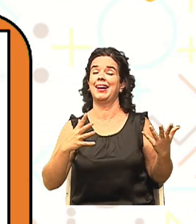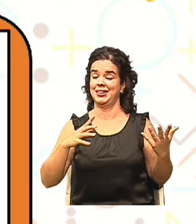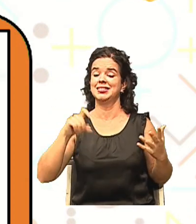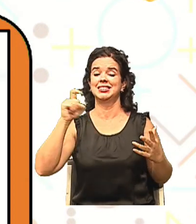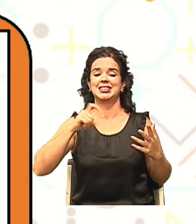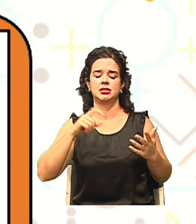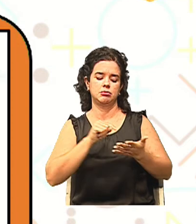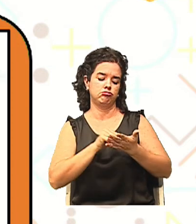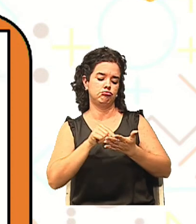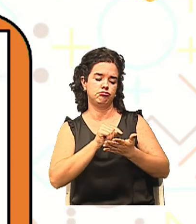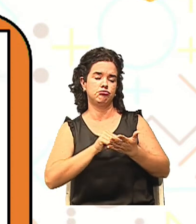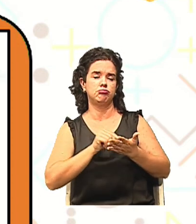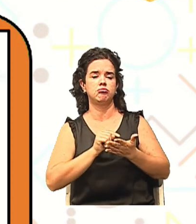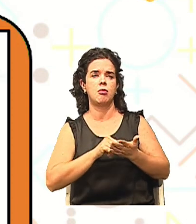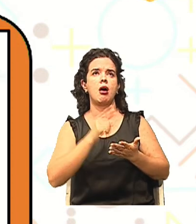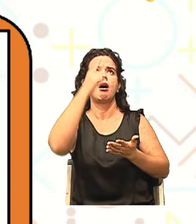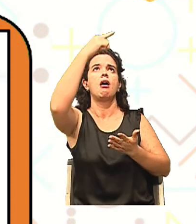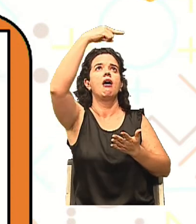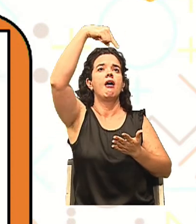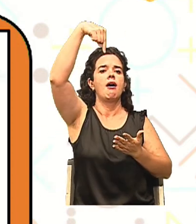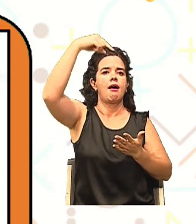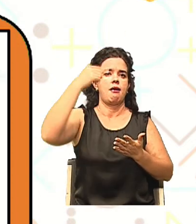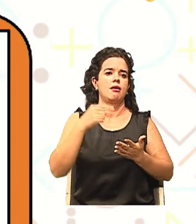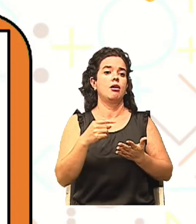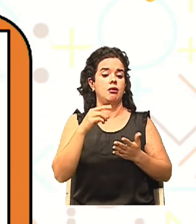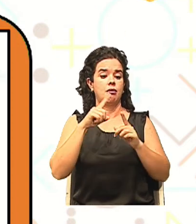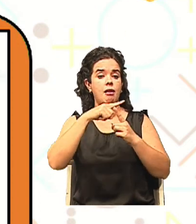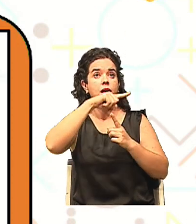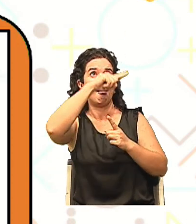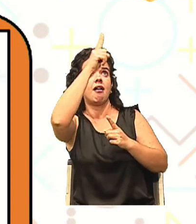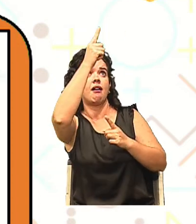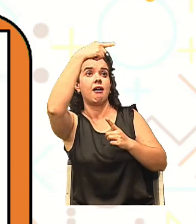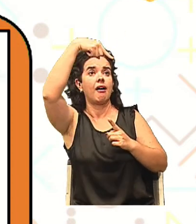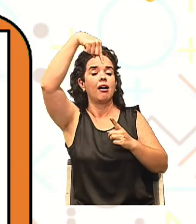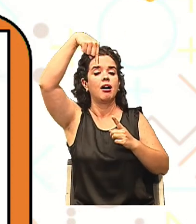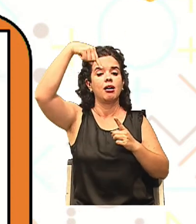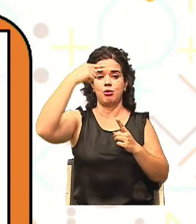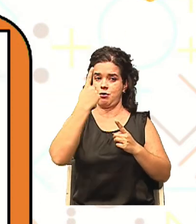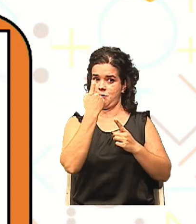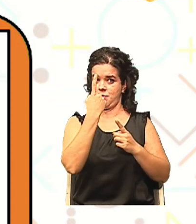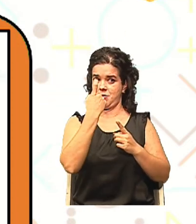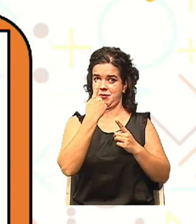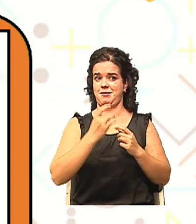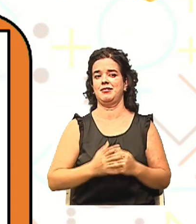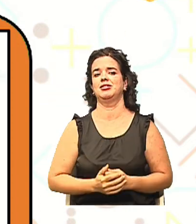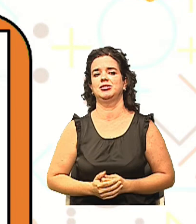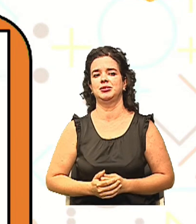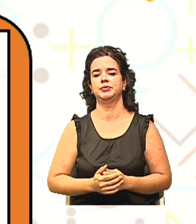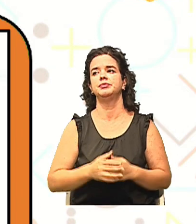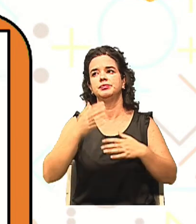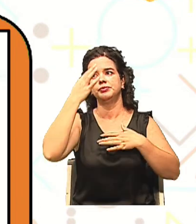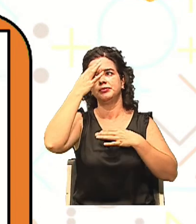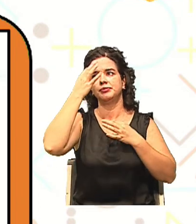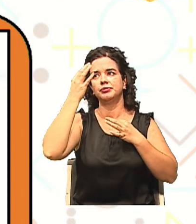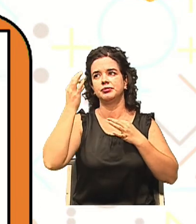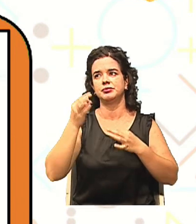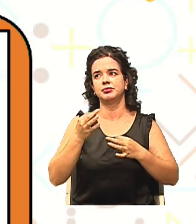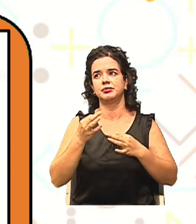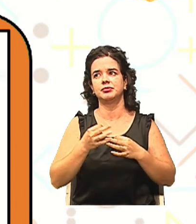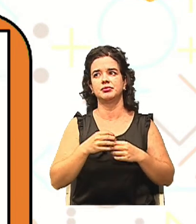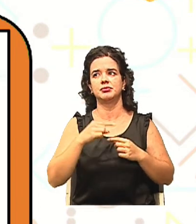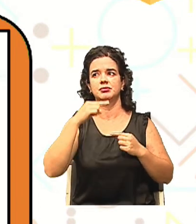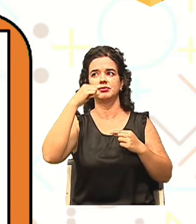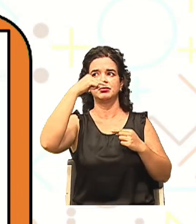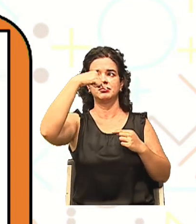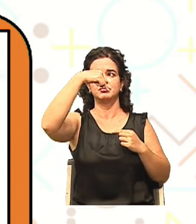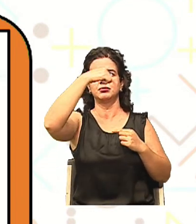ángulo. Recuerdas que al repasar para esta clase, definimos que la suma de los